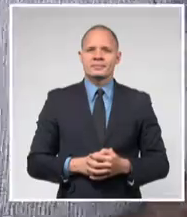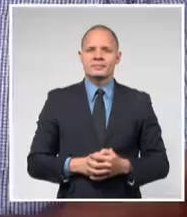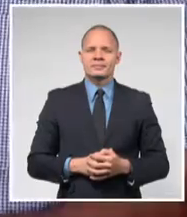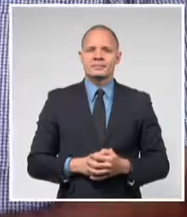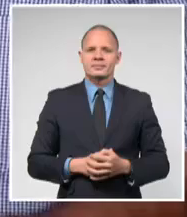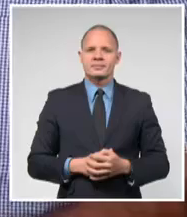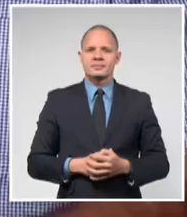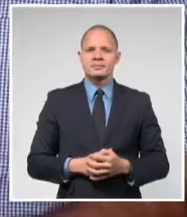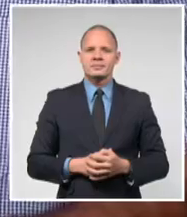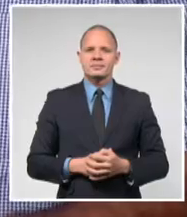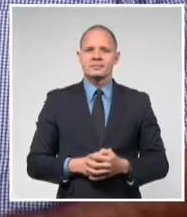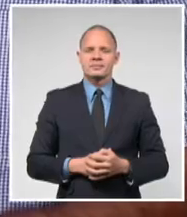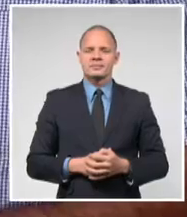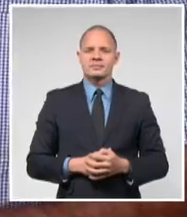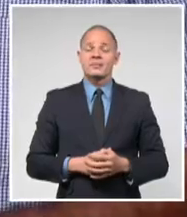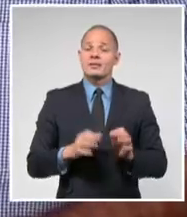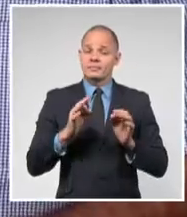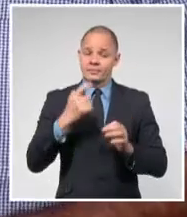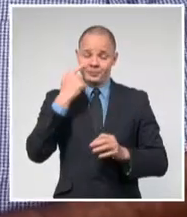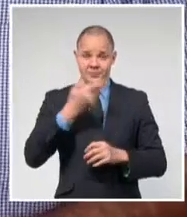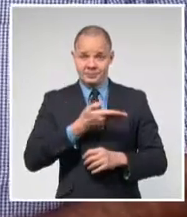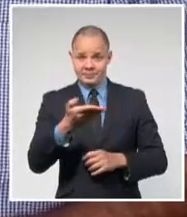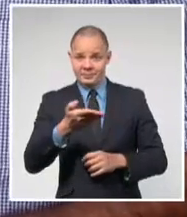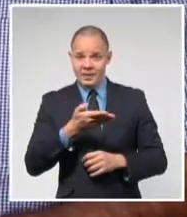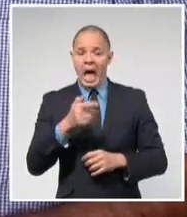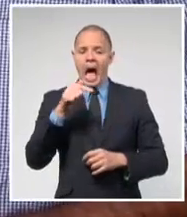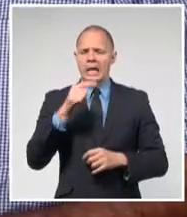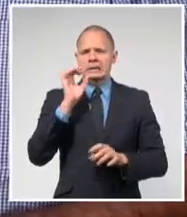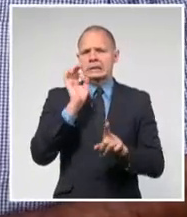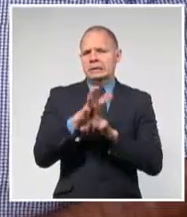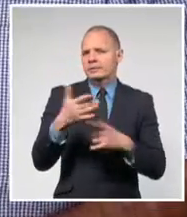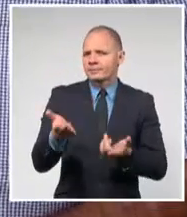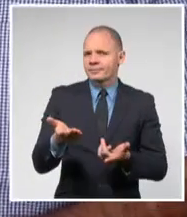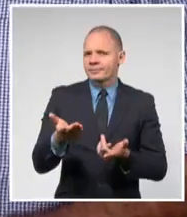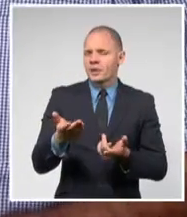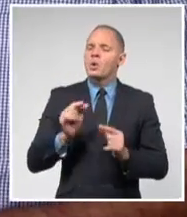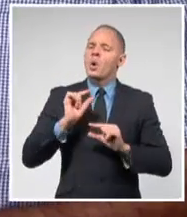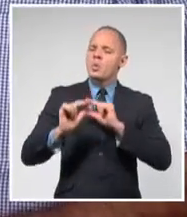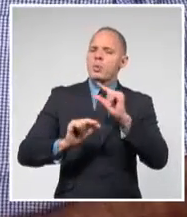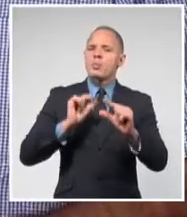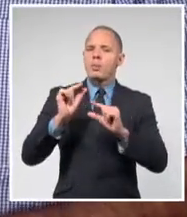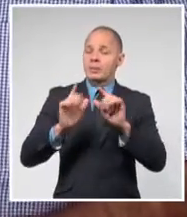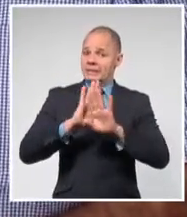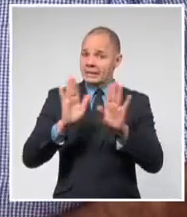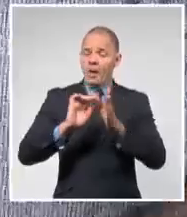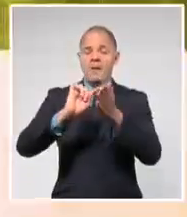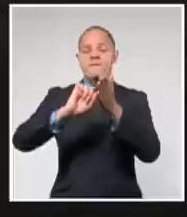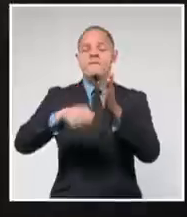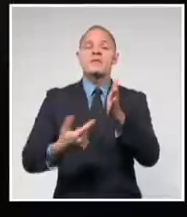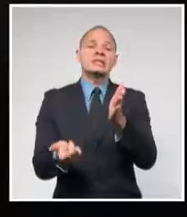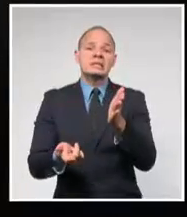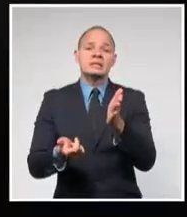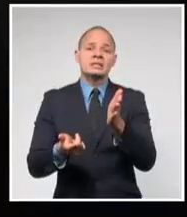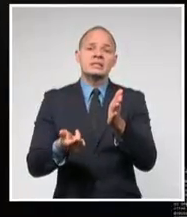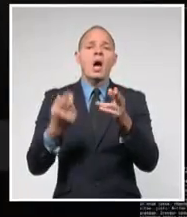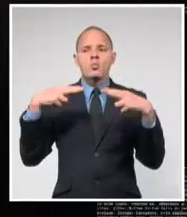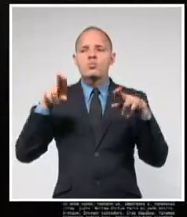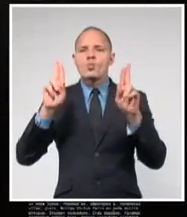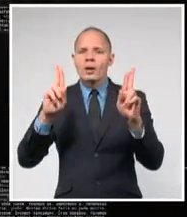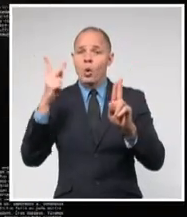Es además la antesala de la firma del pacto que da origen, que da inicio a las Series